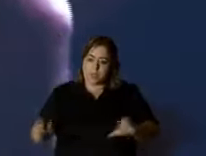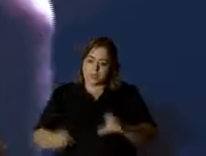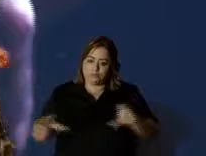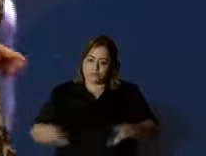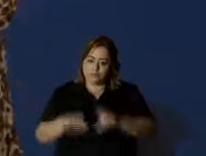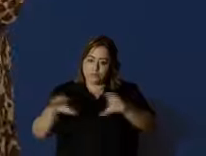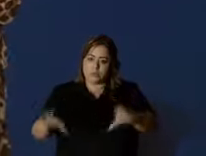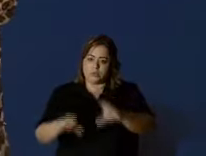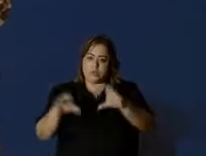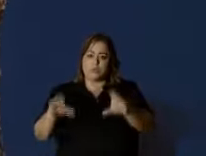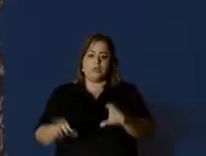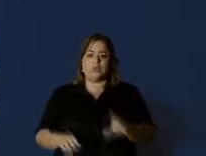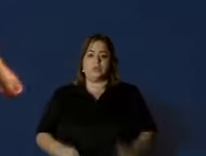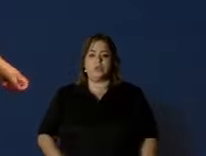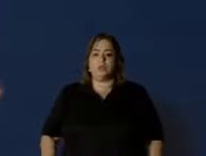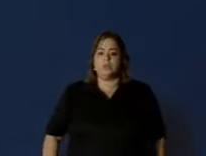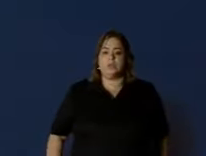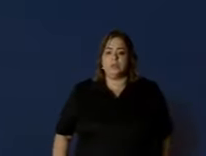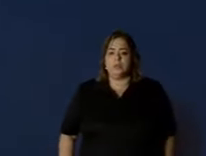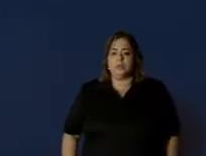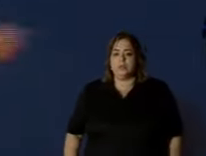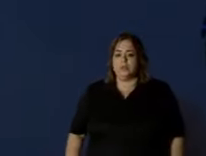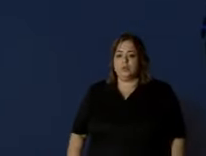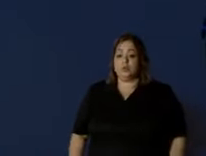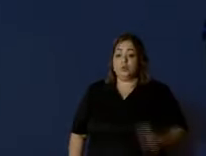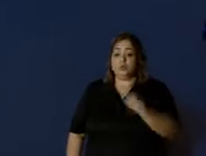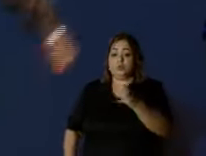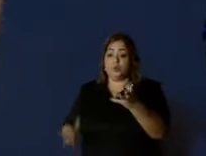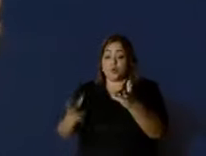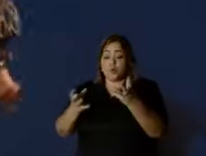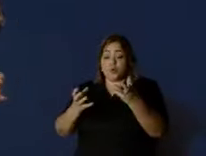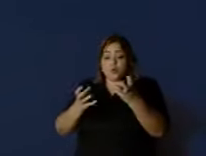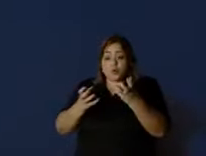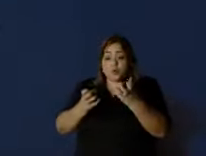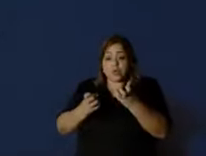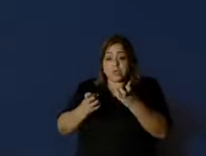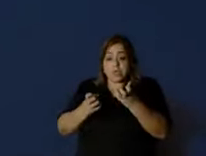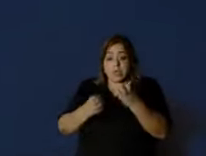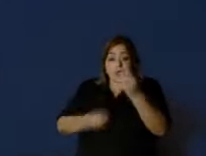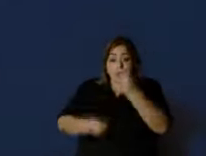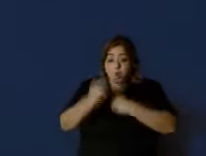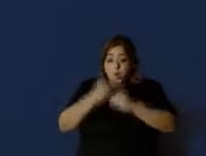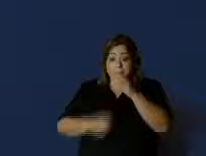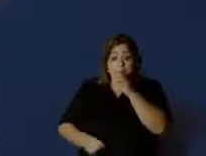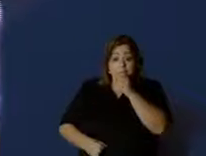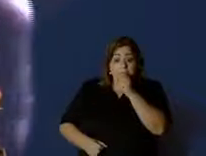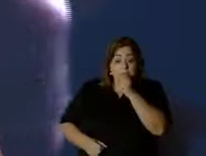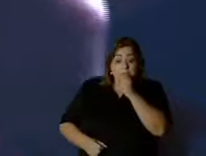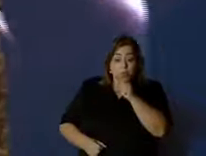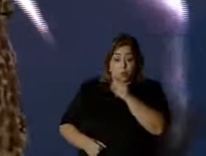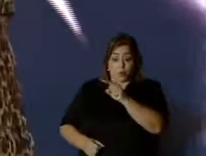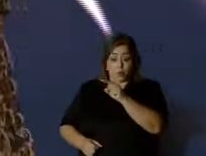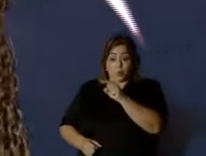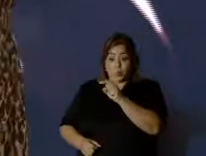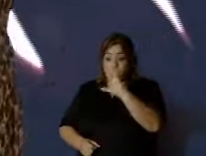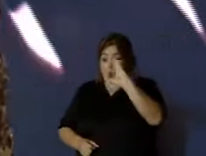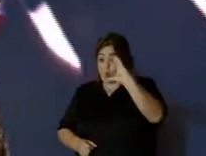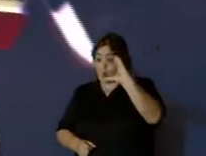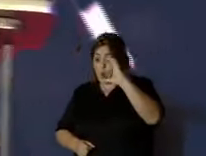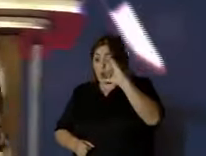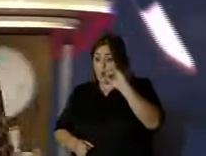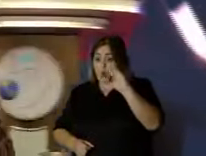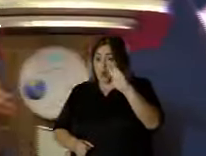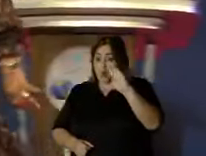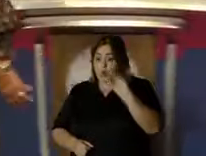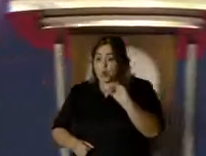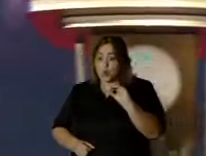que él me predica. Si alguien tiene deseo de comerse una china, tiene que ir donde venden china. Si te quieres tomar un coco frío, rico, vete